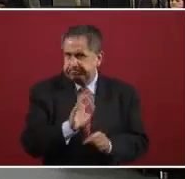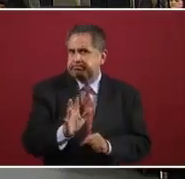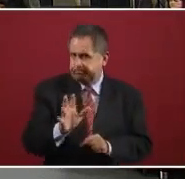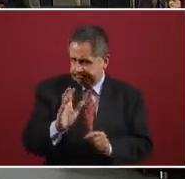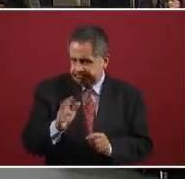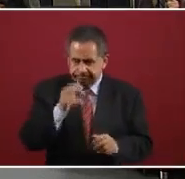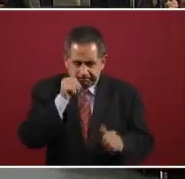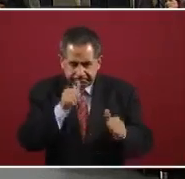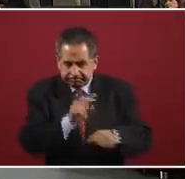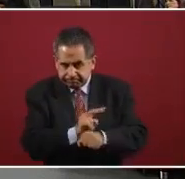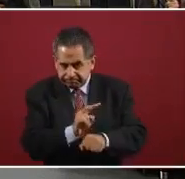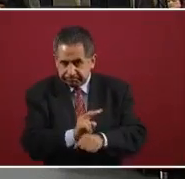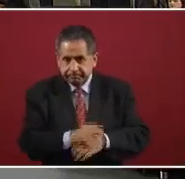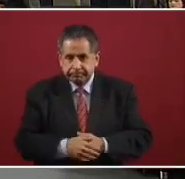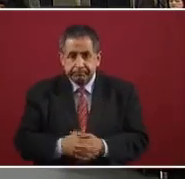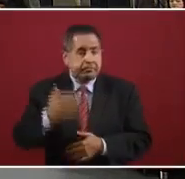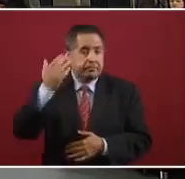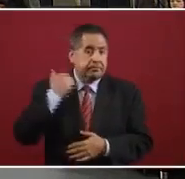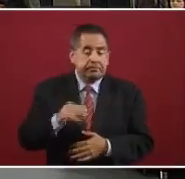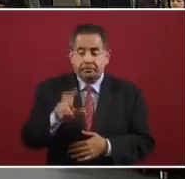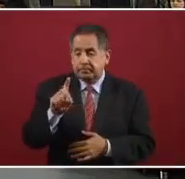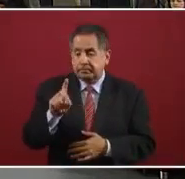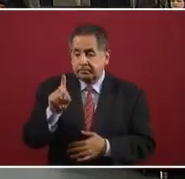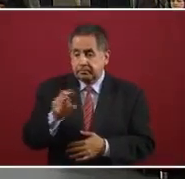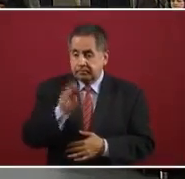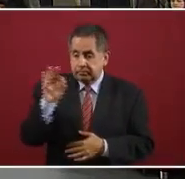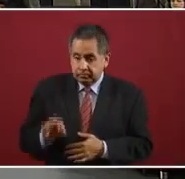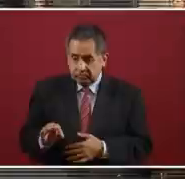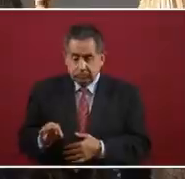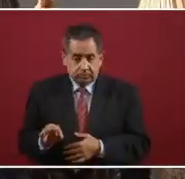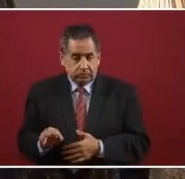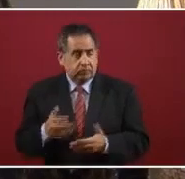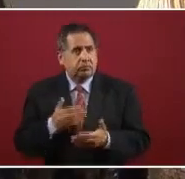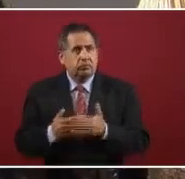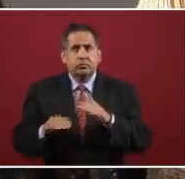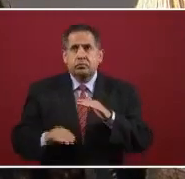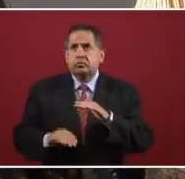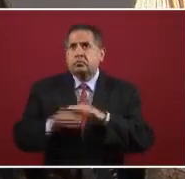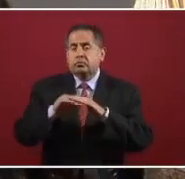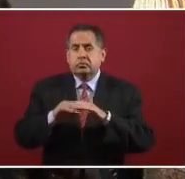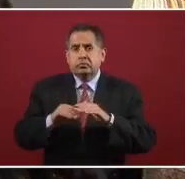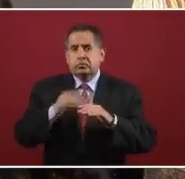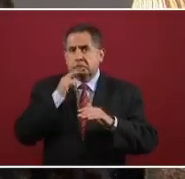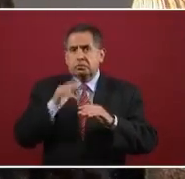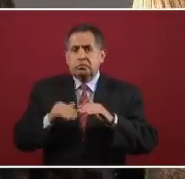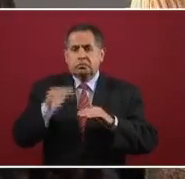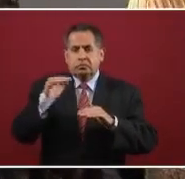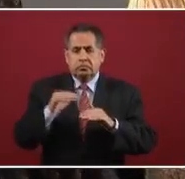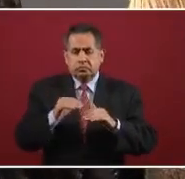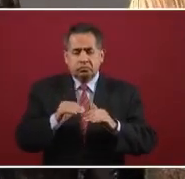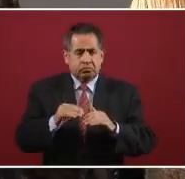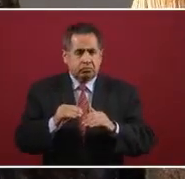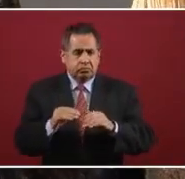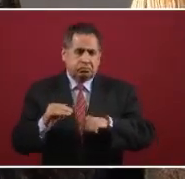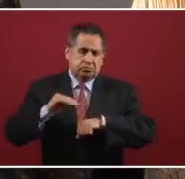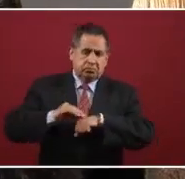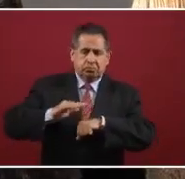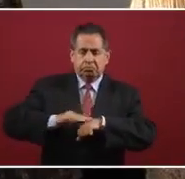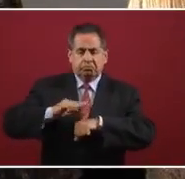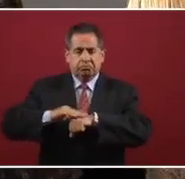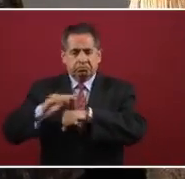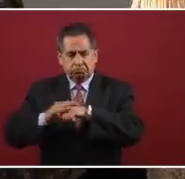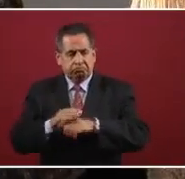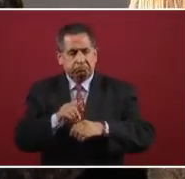Estaban al 30% de su capacidad y han estado aumentando su capacidad